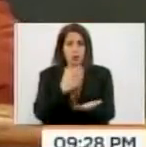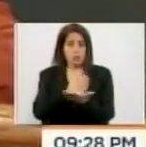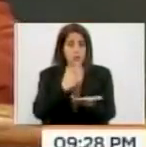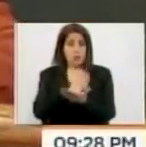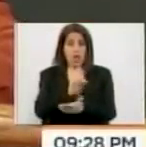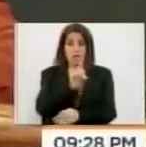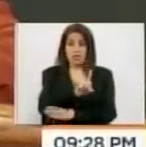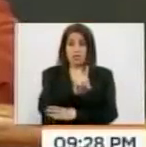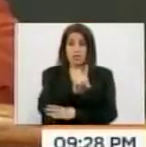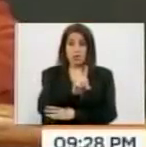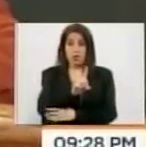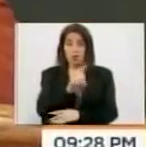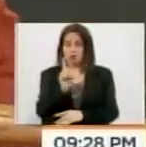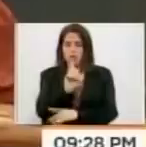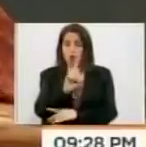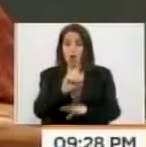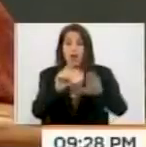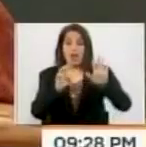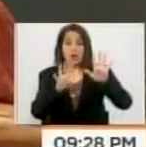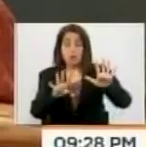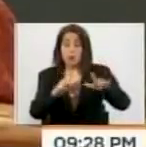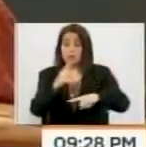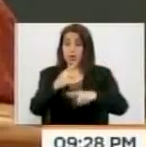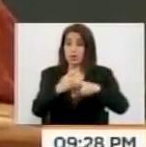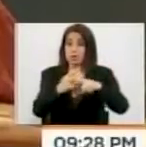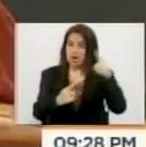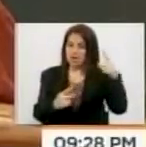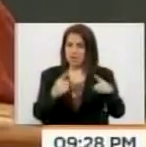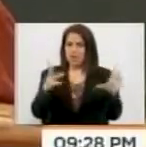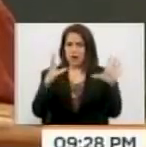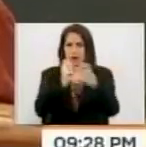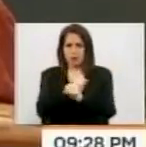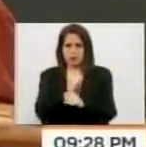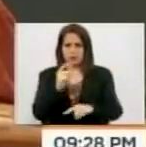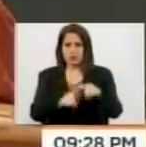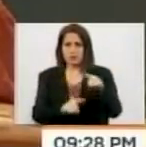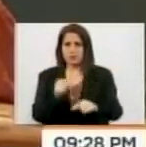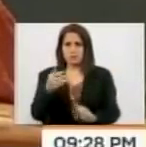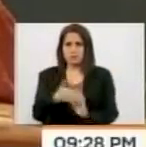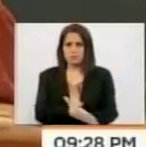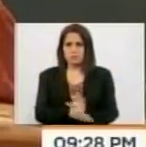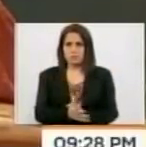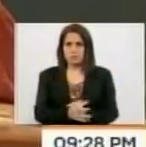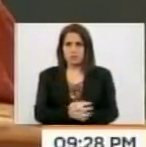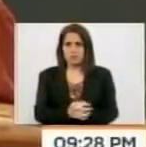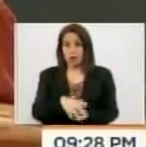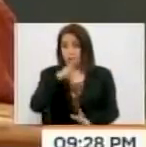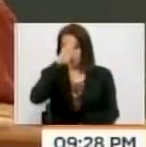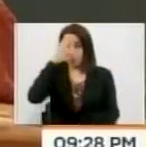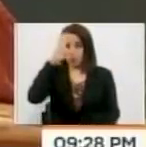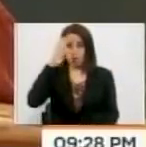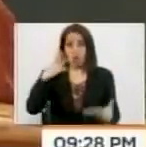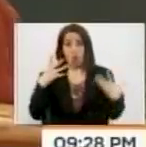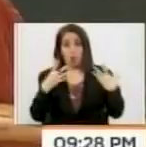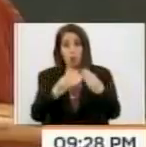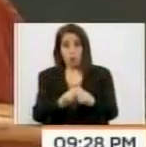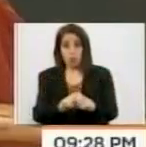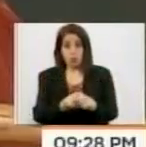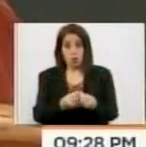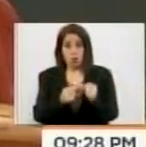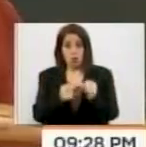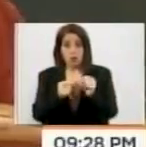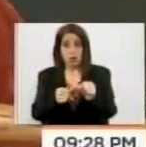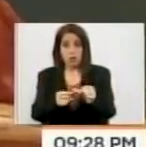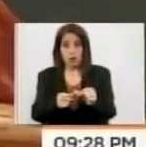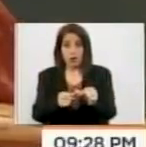10, no, las 9 y media de la noche. Y vamos a dejar a Diosdado Cabello Rondón con el mazo dando para continuar su programa,